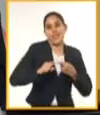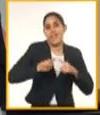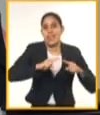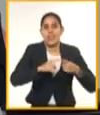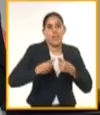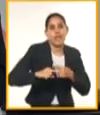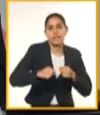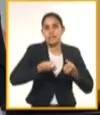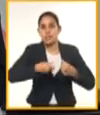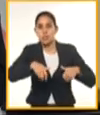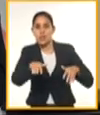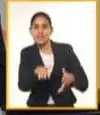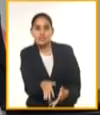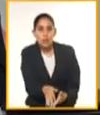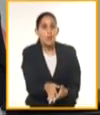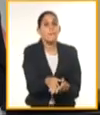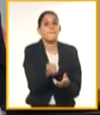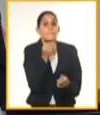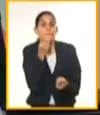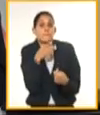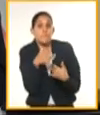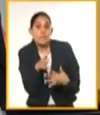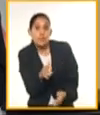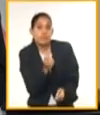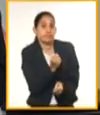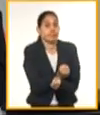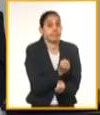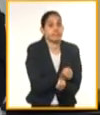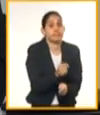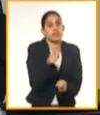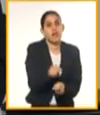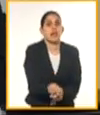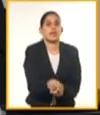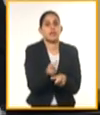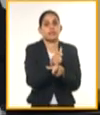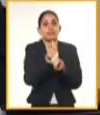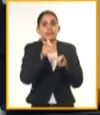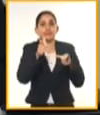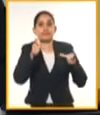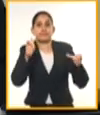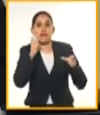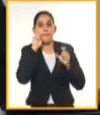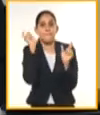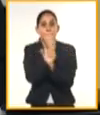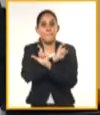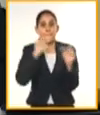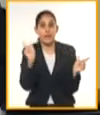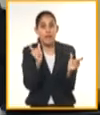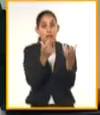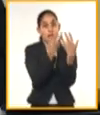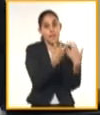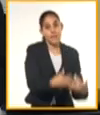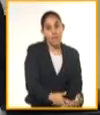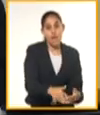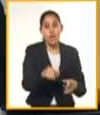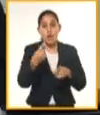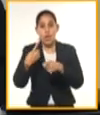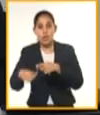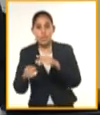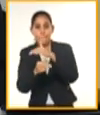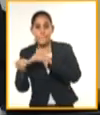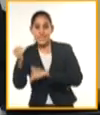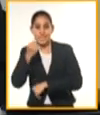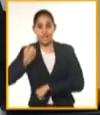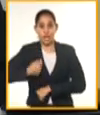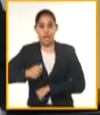abierta, lo que parece haber impactado en los mercados. La ministra de Exteriores de Canadá, Melanie Joly, dijo que los inminentes